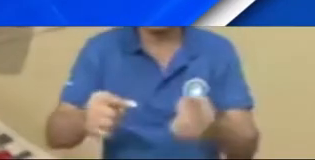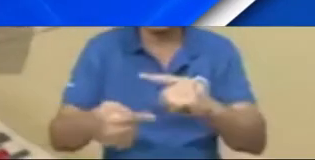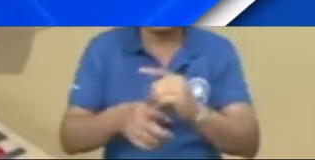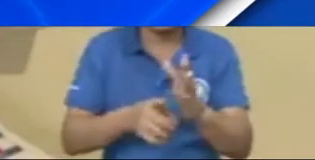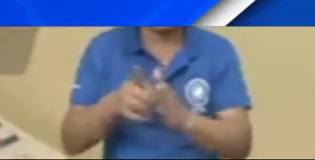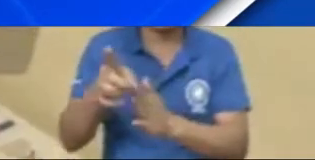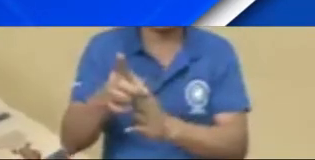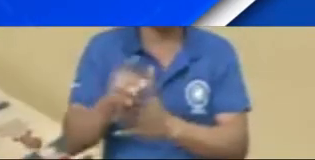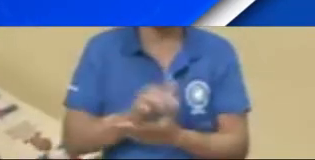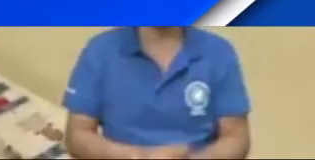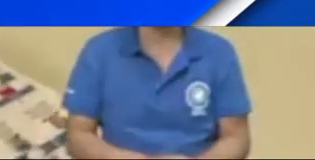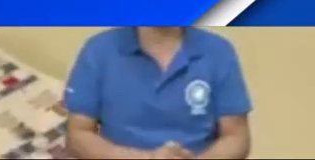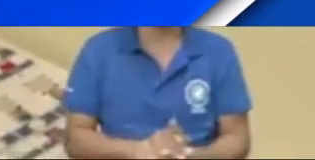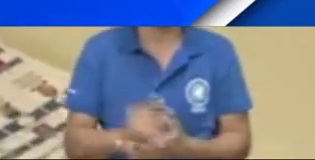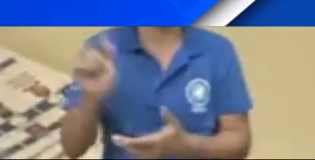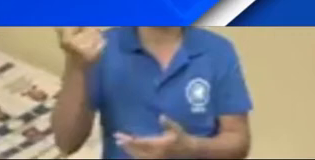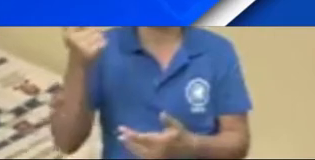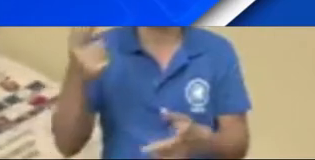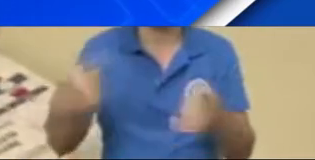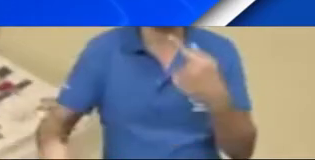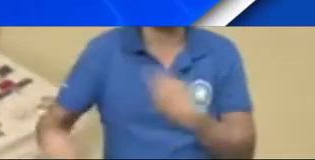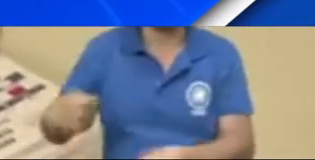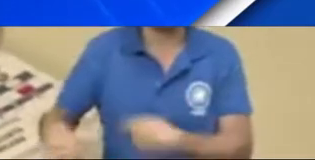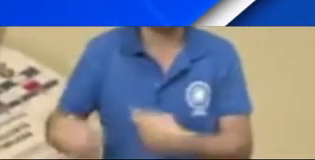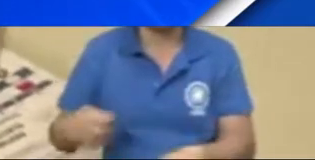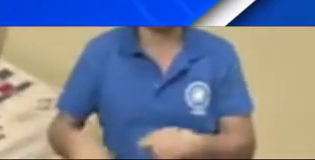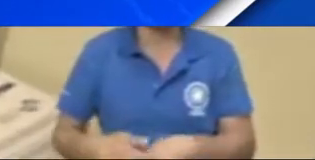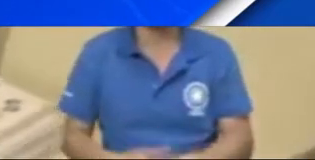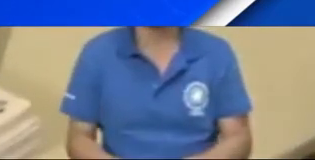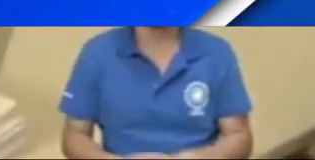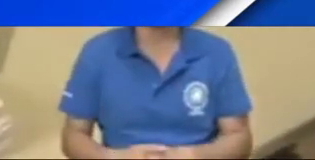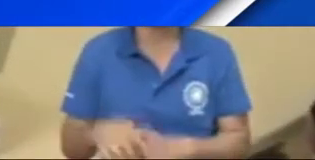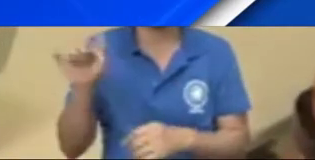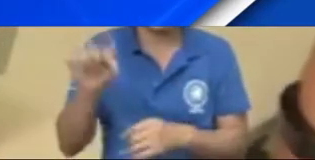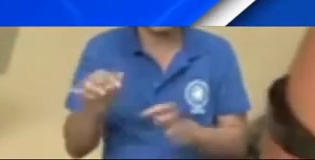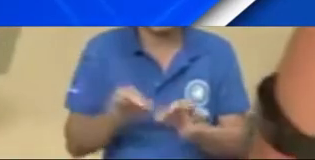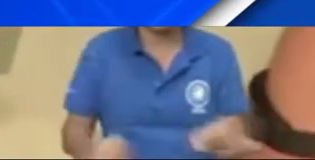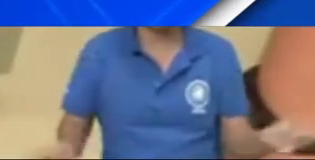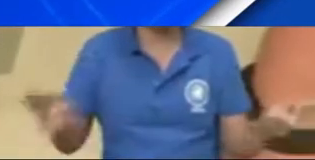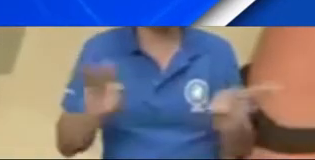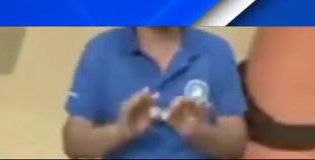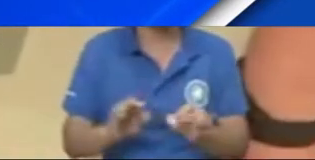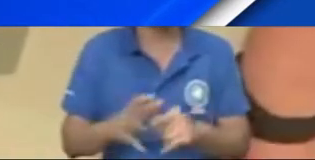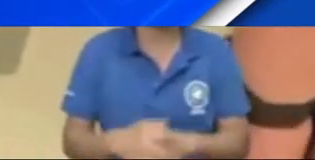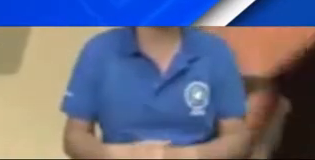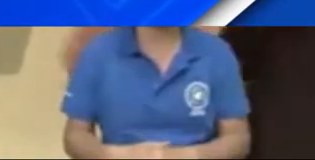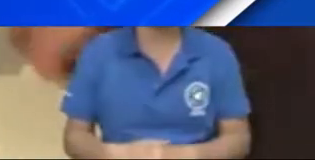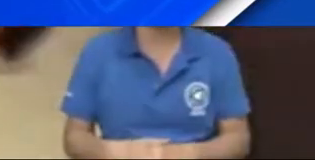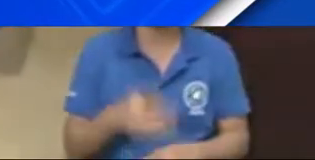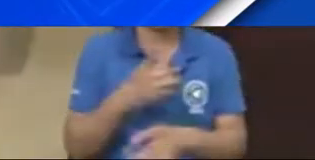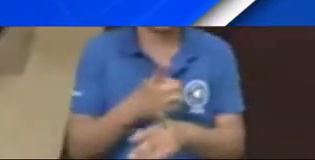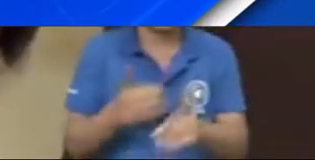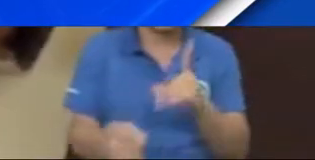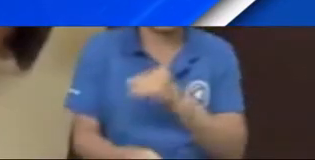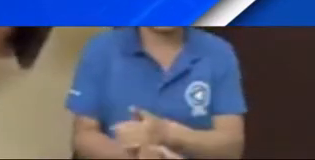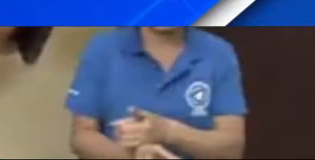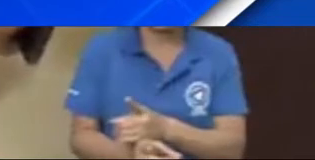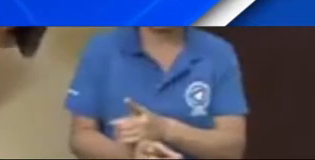de domicilio, que es el 7 de septiembre. Es importante aquí recalcar que debemos